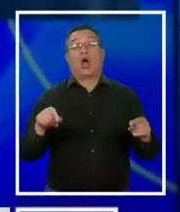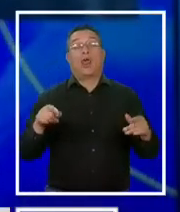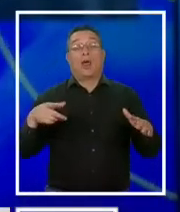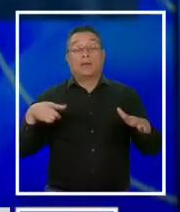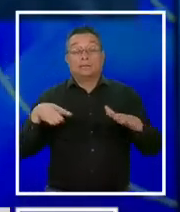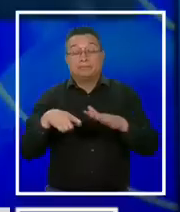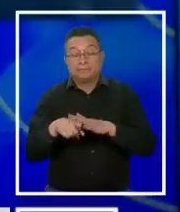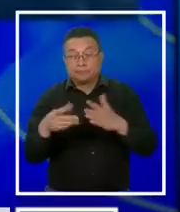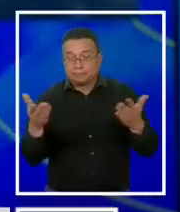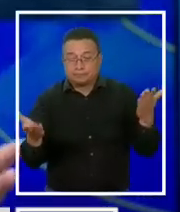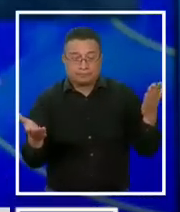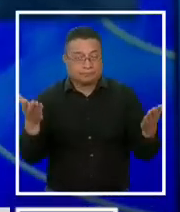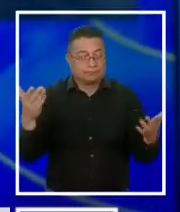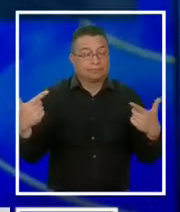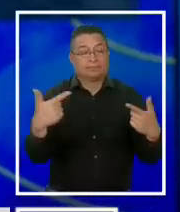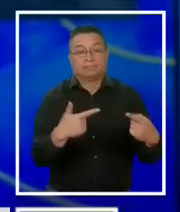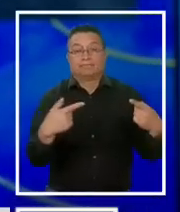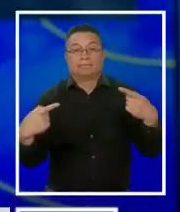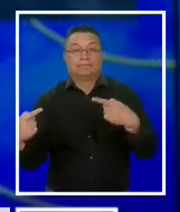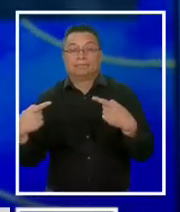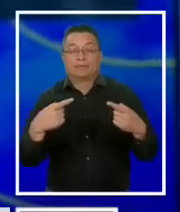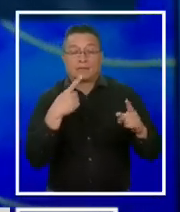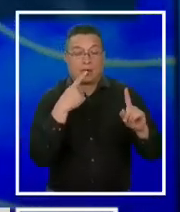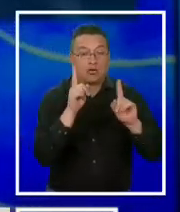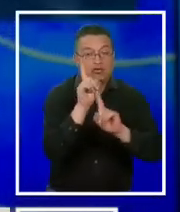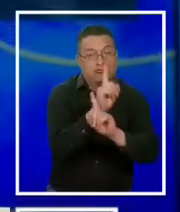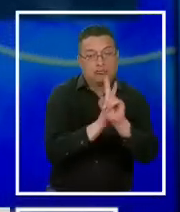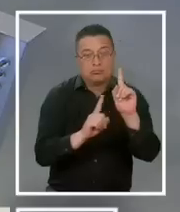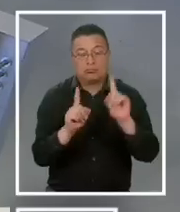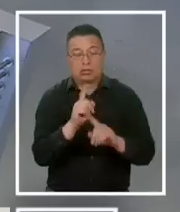controversia de poderes y de cuestionamiento